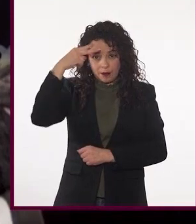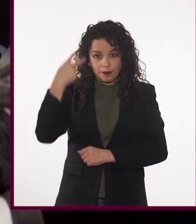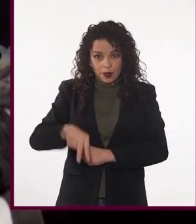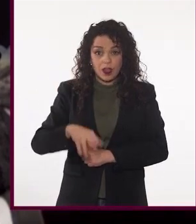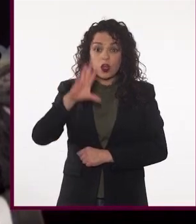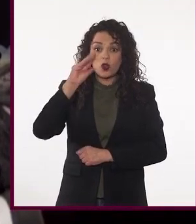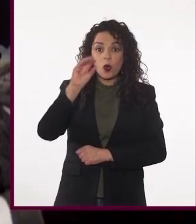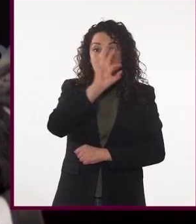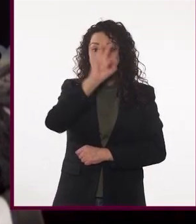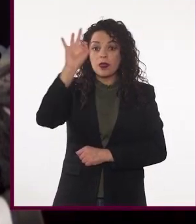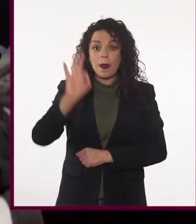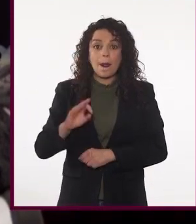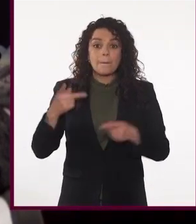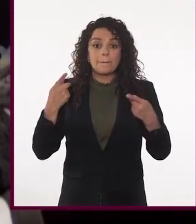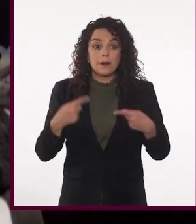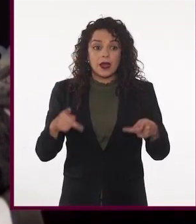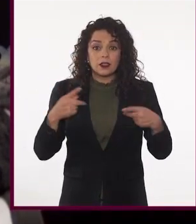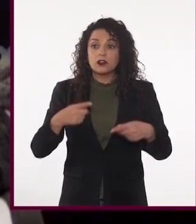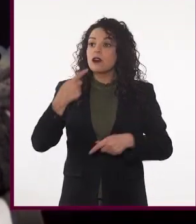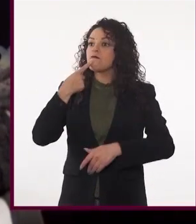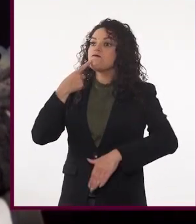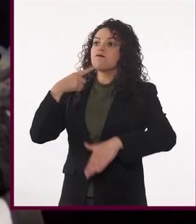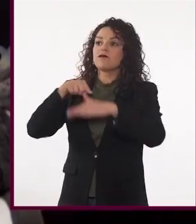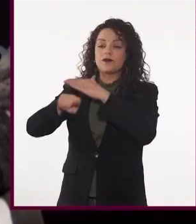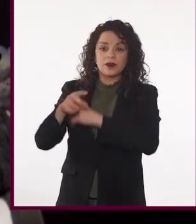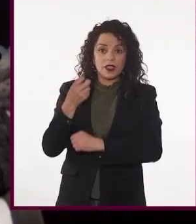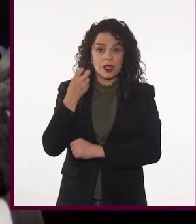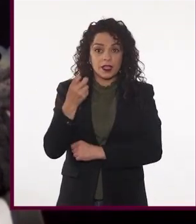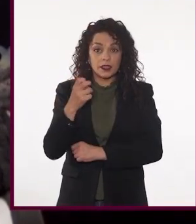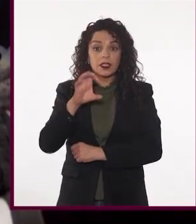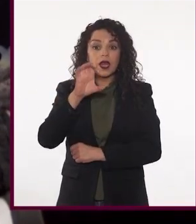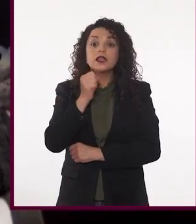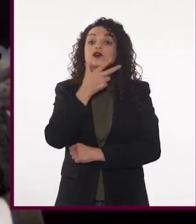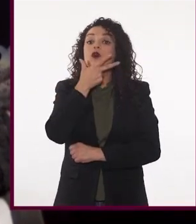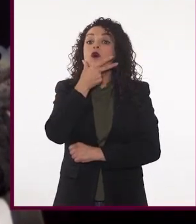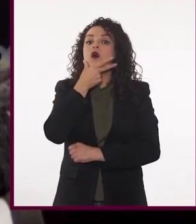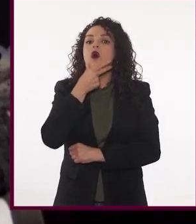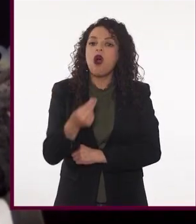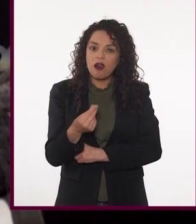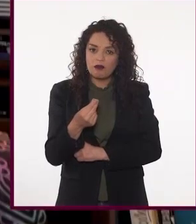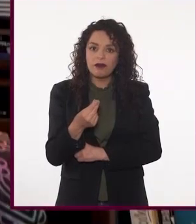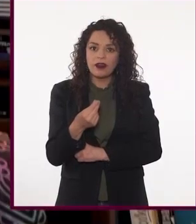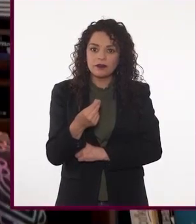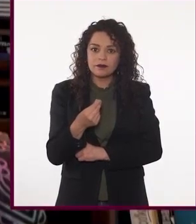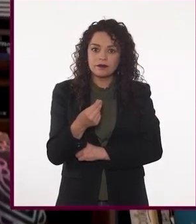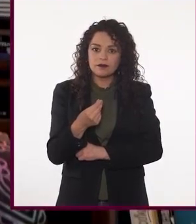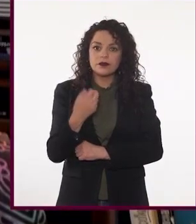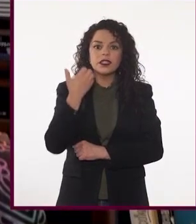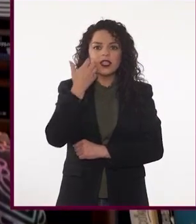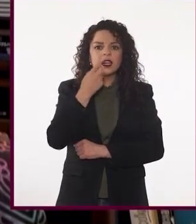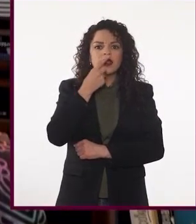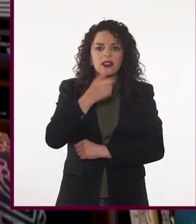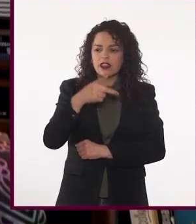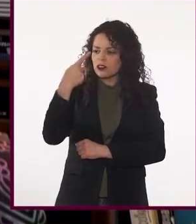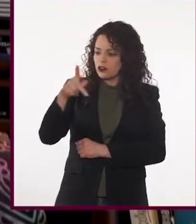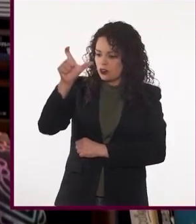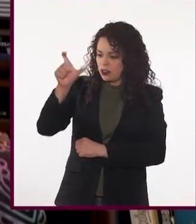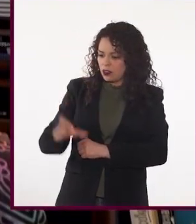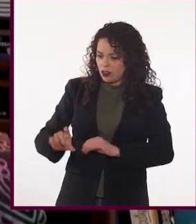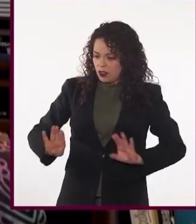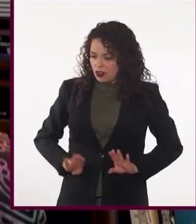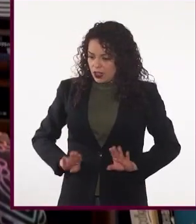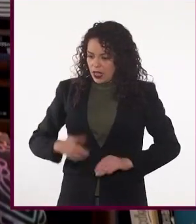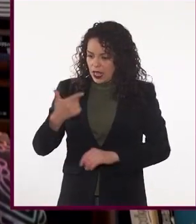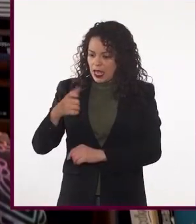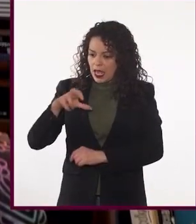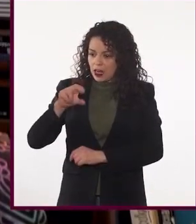el 90% de las personas denunciadas por estos actos eran varones. Esto habla de un perfil de género que de